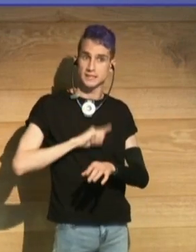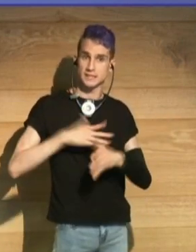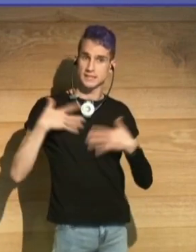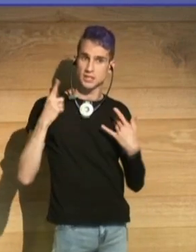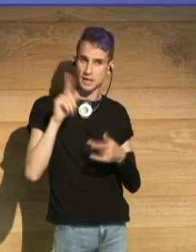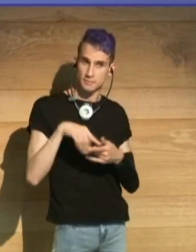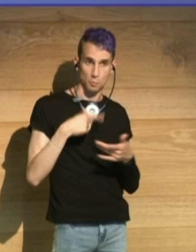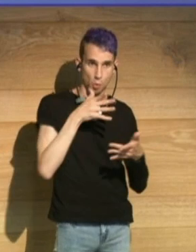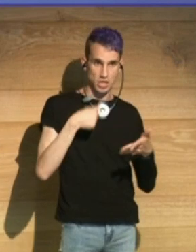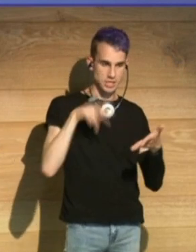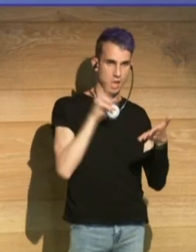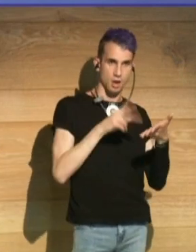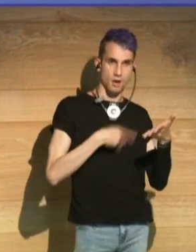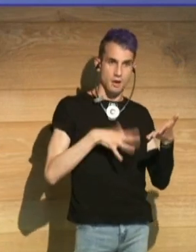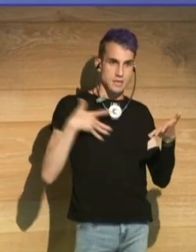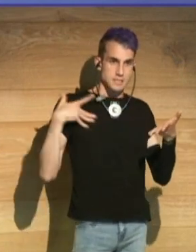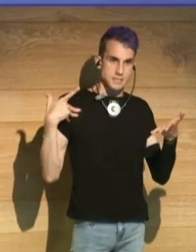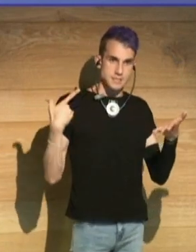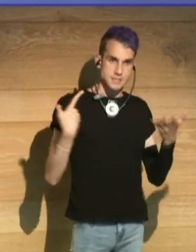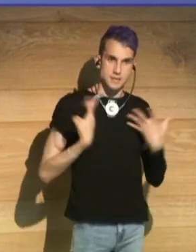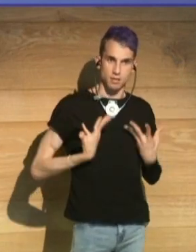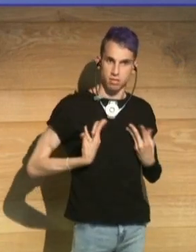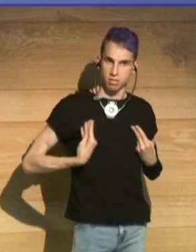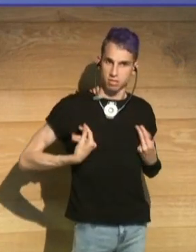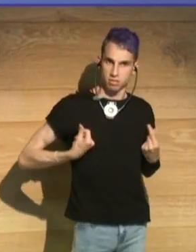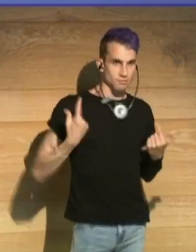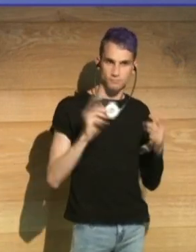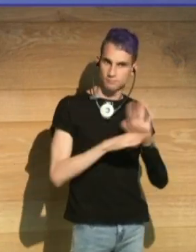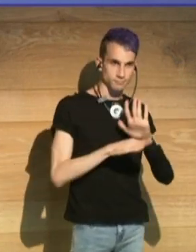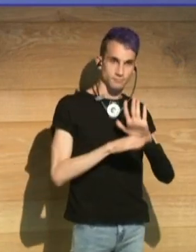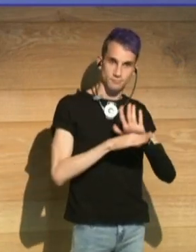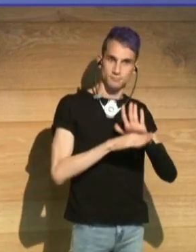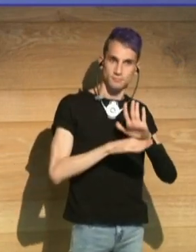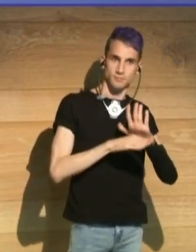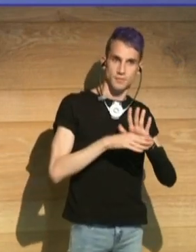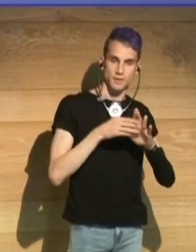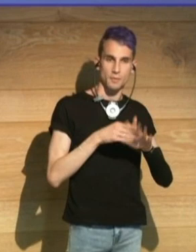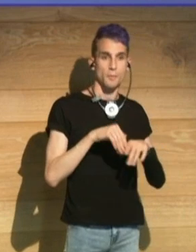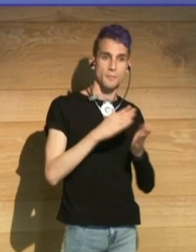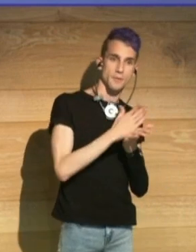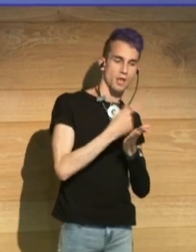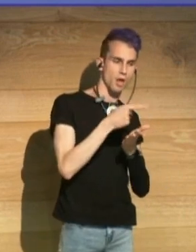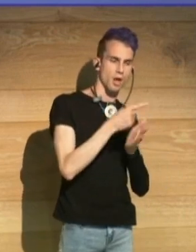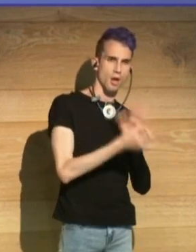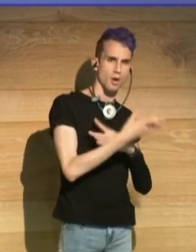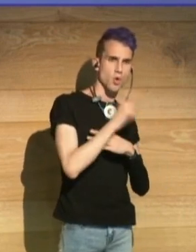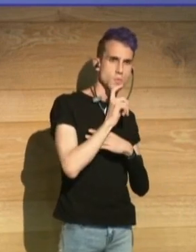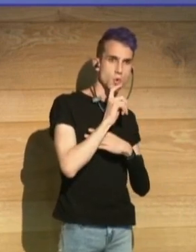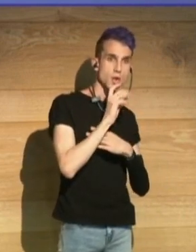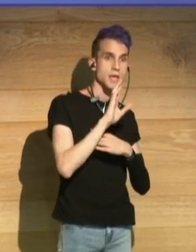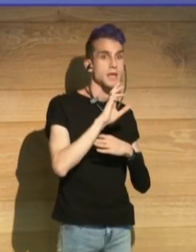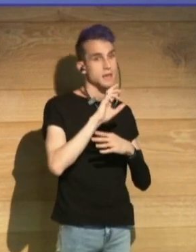imposible abandonarla. Por una parte, cómo fue posible, y por otra parte, cuidado, cuidado, que si ha sido posible, por